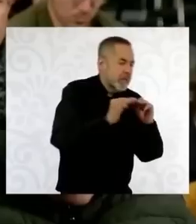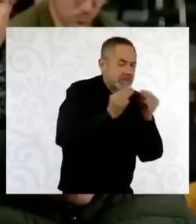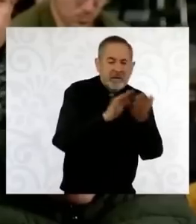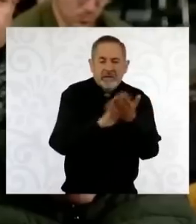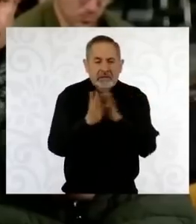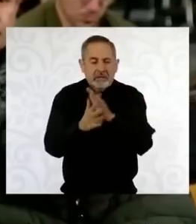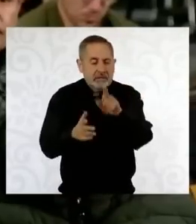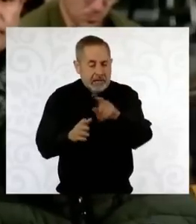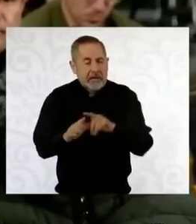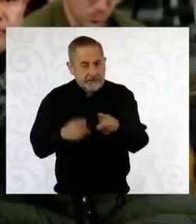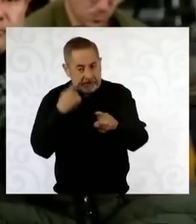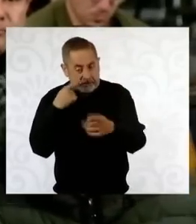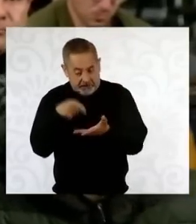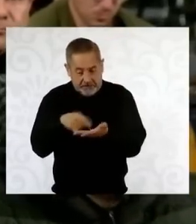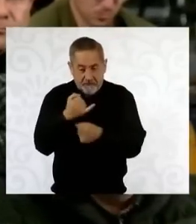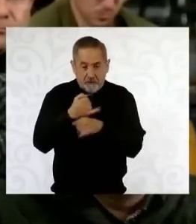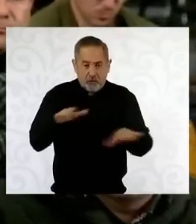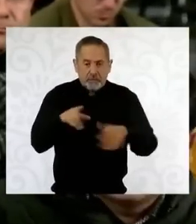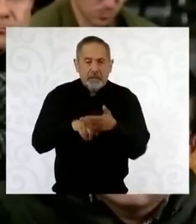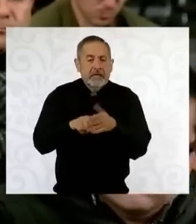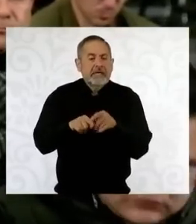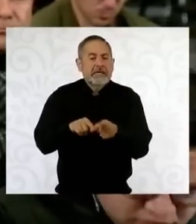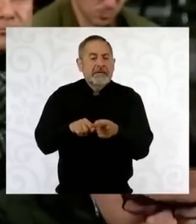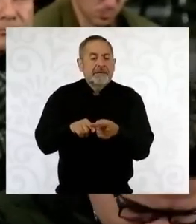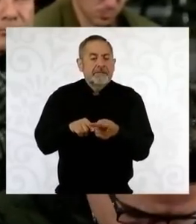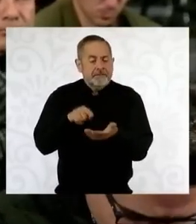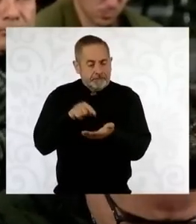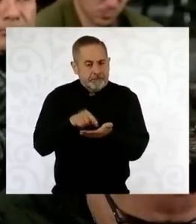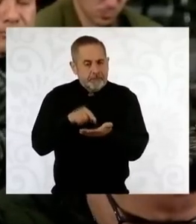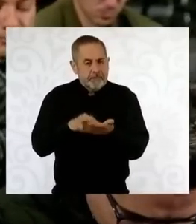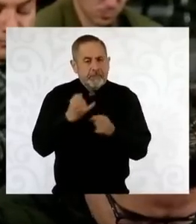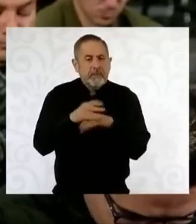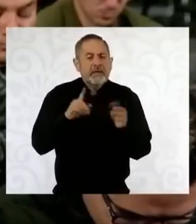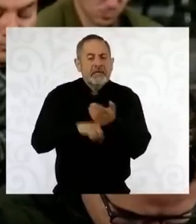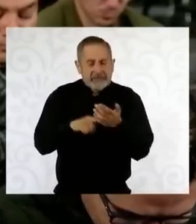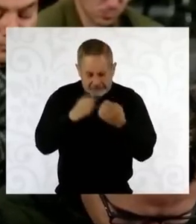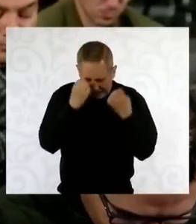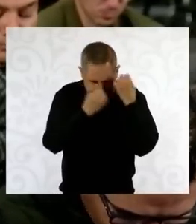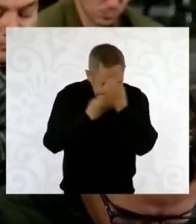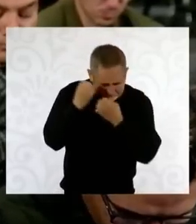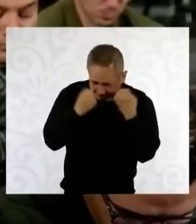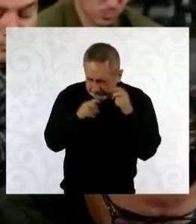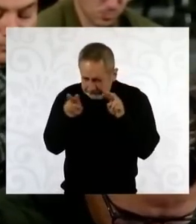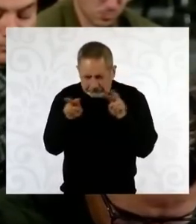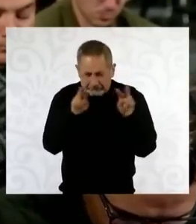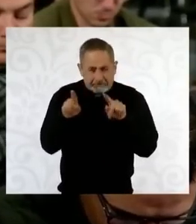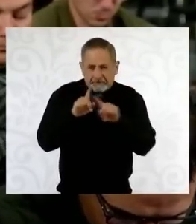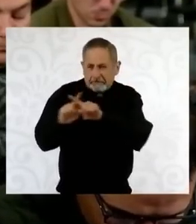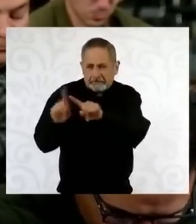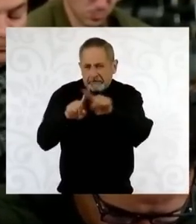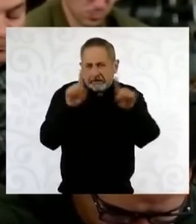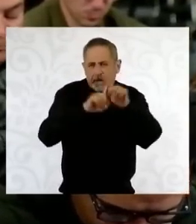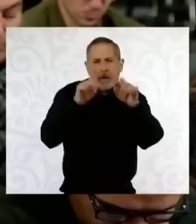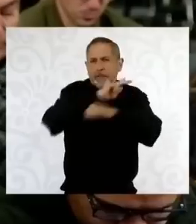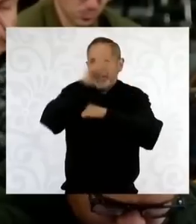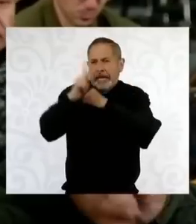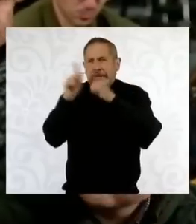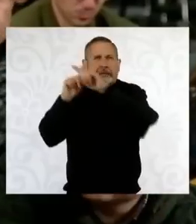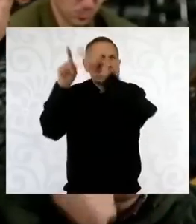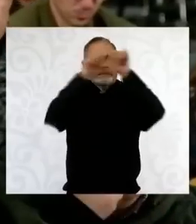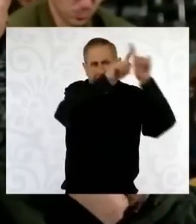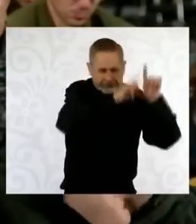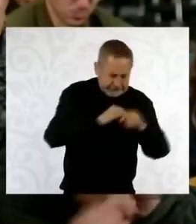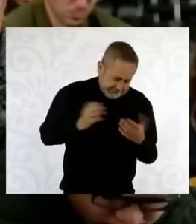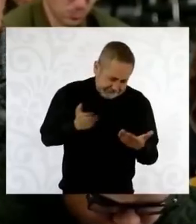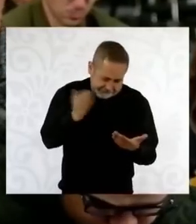hay un informe sobre la democracia, en este caso, que analiza datos de decenas de países, entre ellos, por